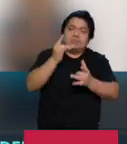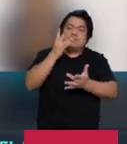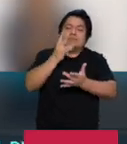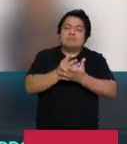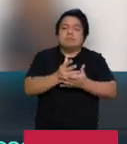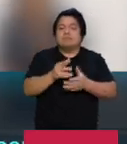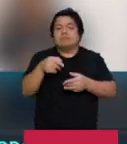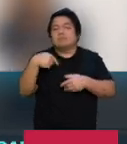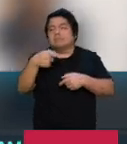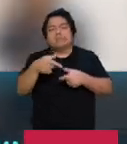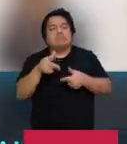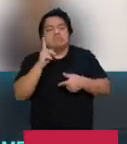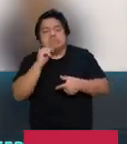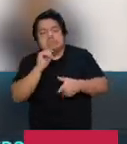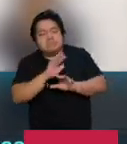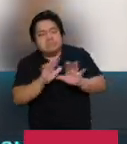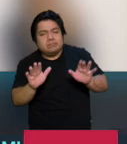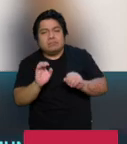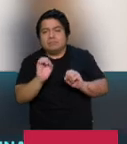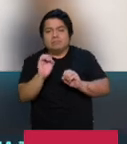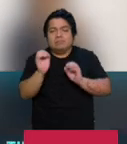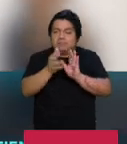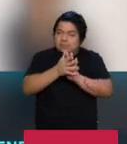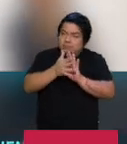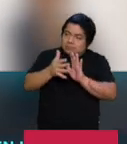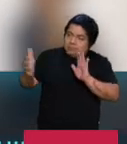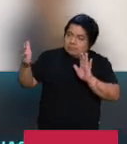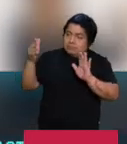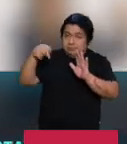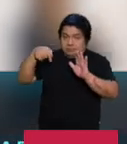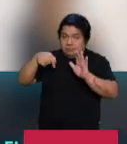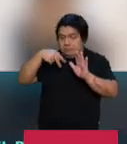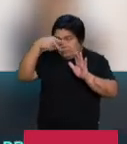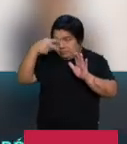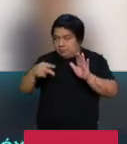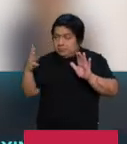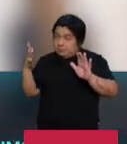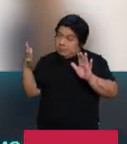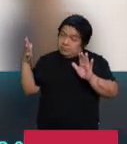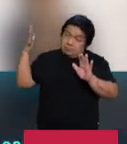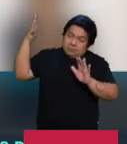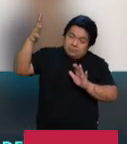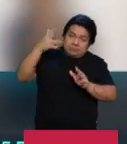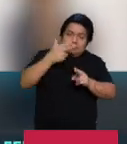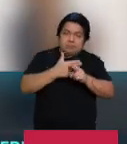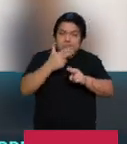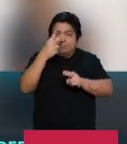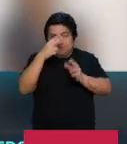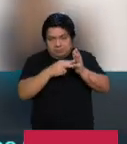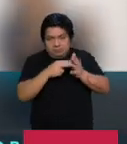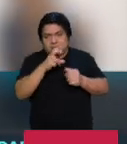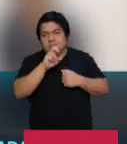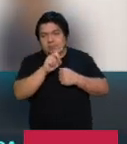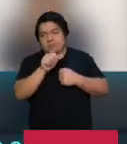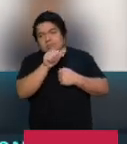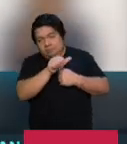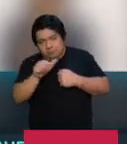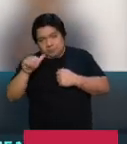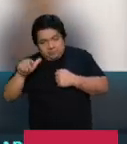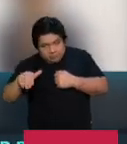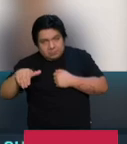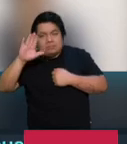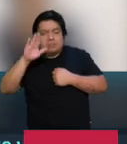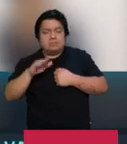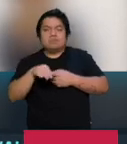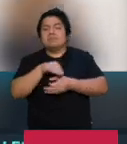carretera de mañana, sino que pensamos para el país de aquí al 2030, pero del 2030 en adelante.